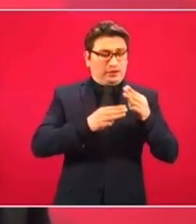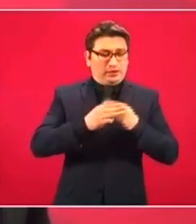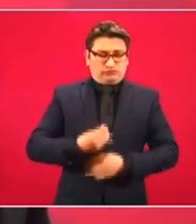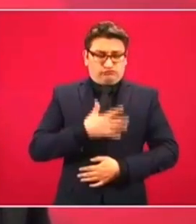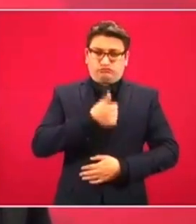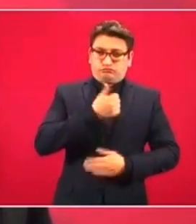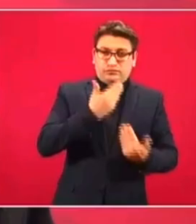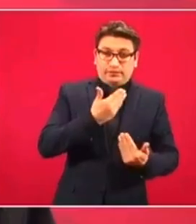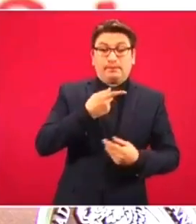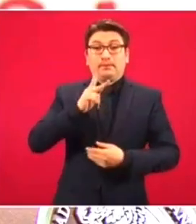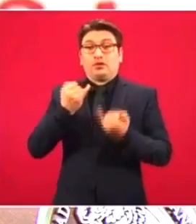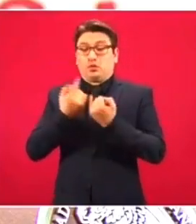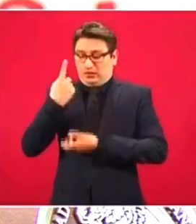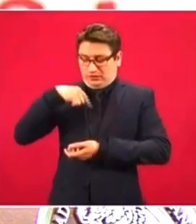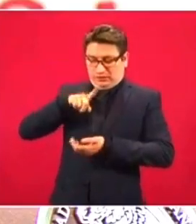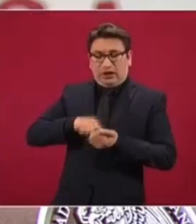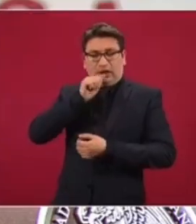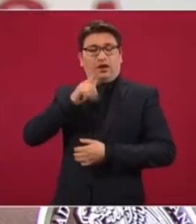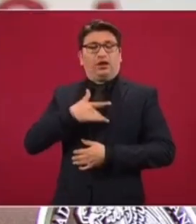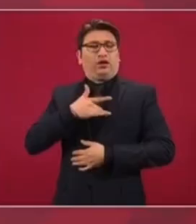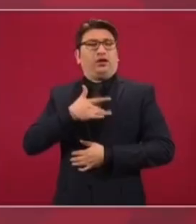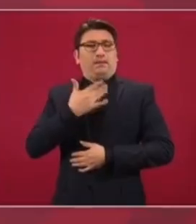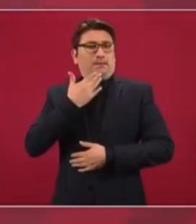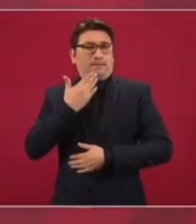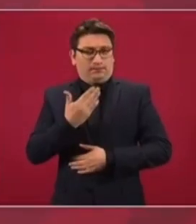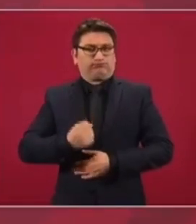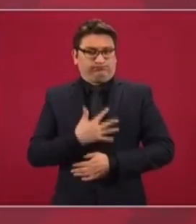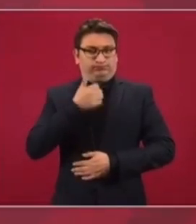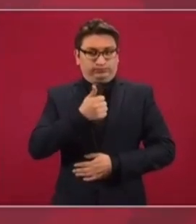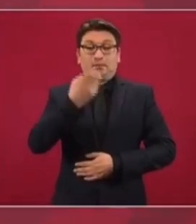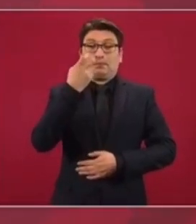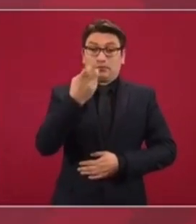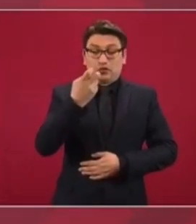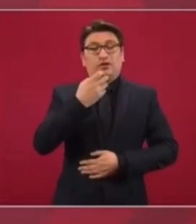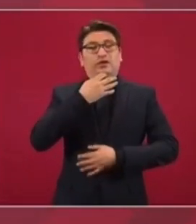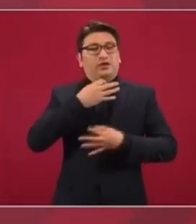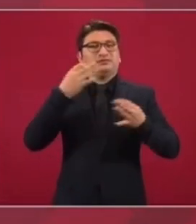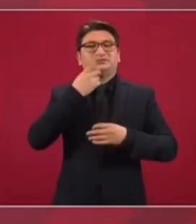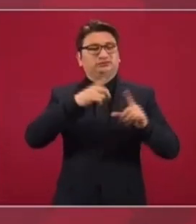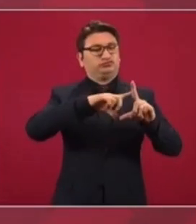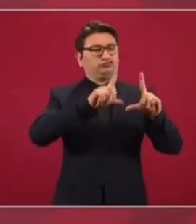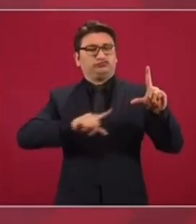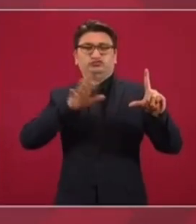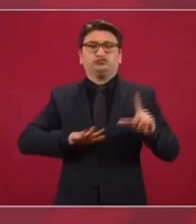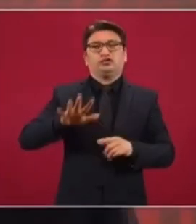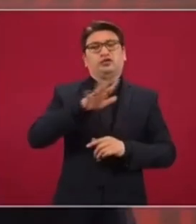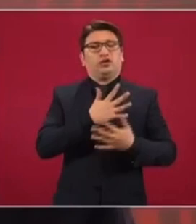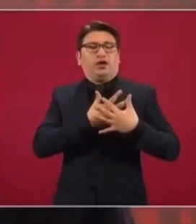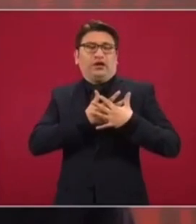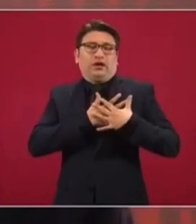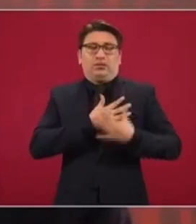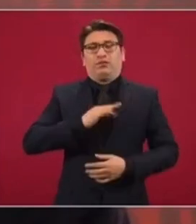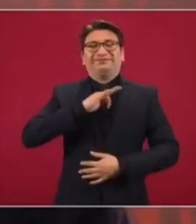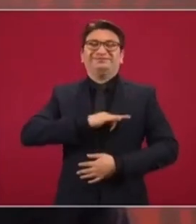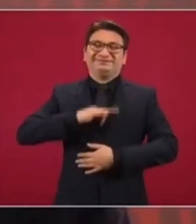alma. Y por eso se habló de una república amorosa y se habló de la